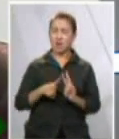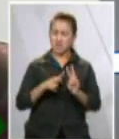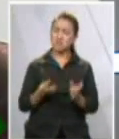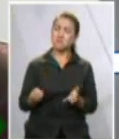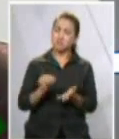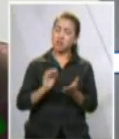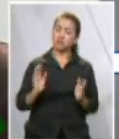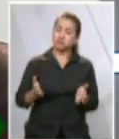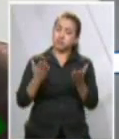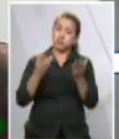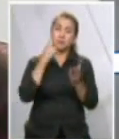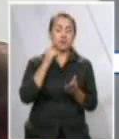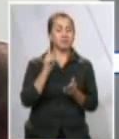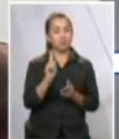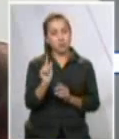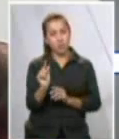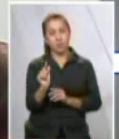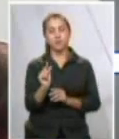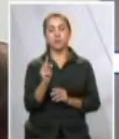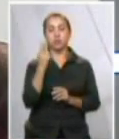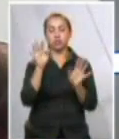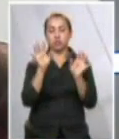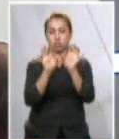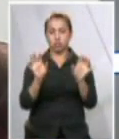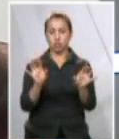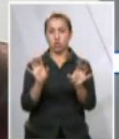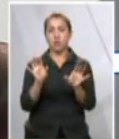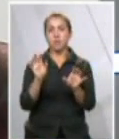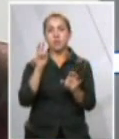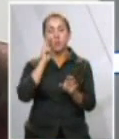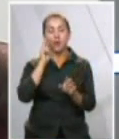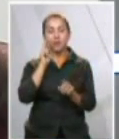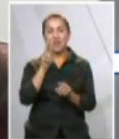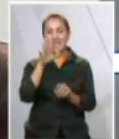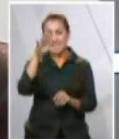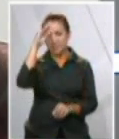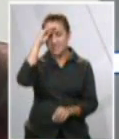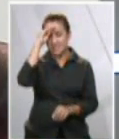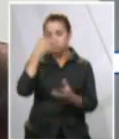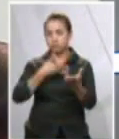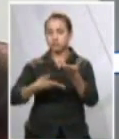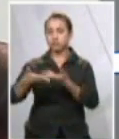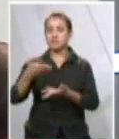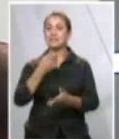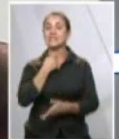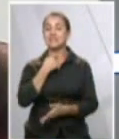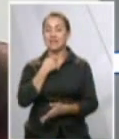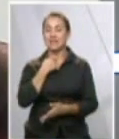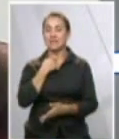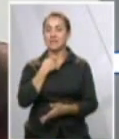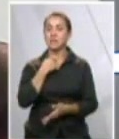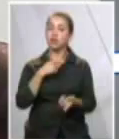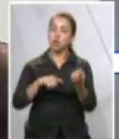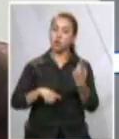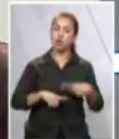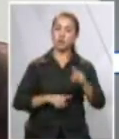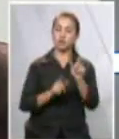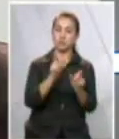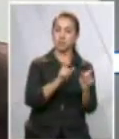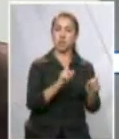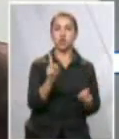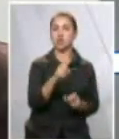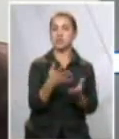Y lo que estamos haciendo, hay dos ámbitos. Uno, que es visibilizar experiencias interesantes que están haciendo otros. Porque